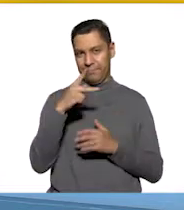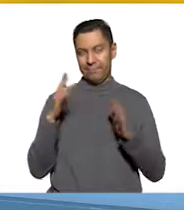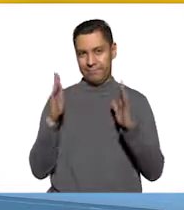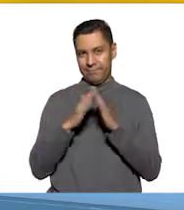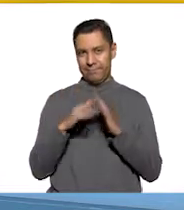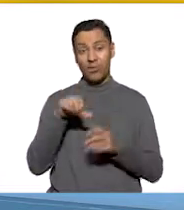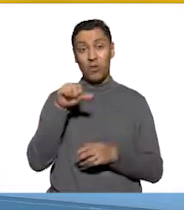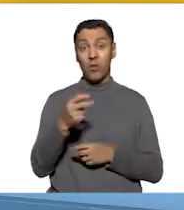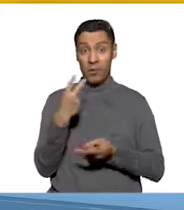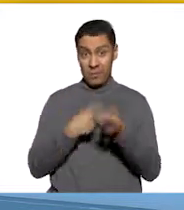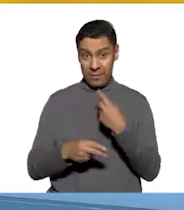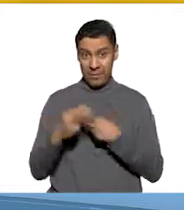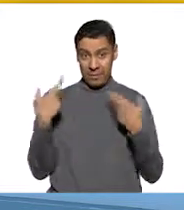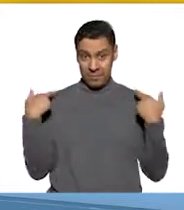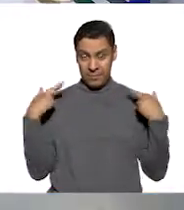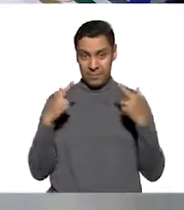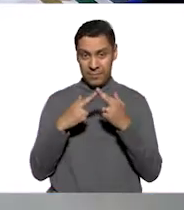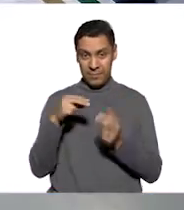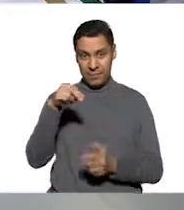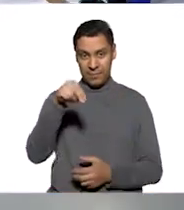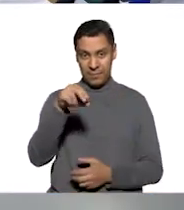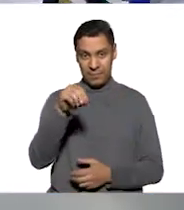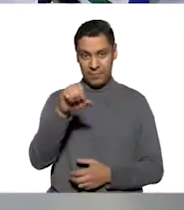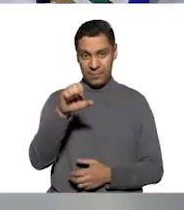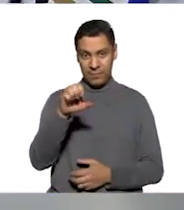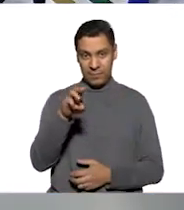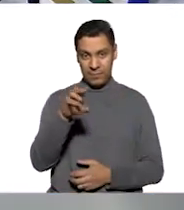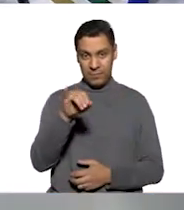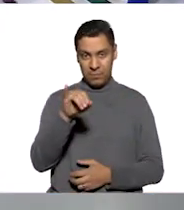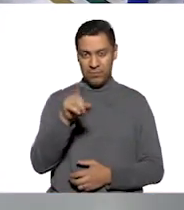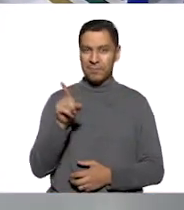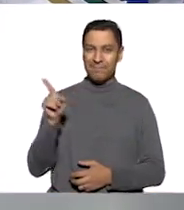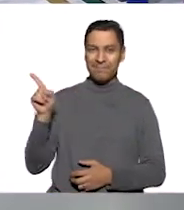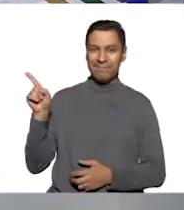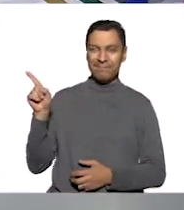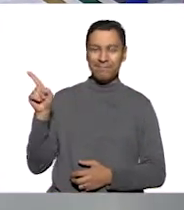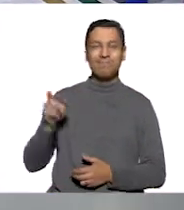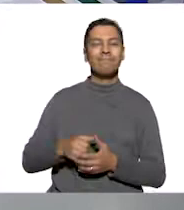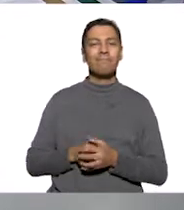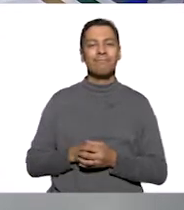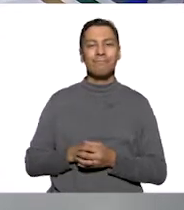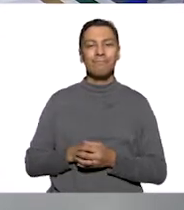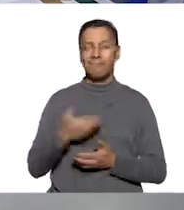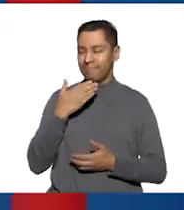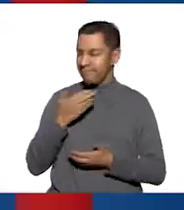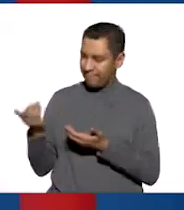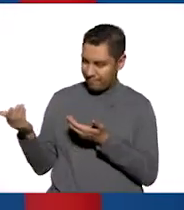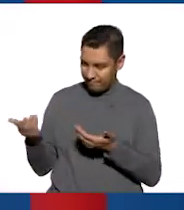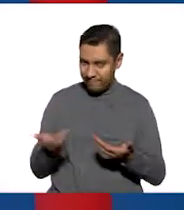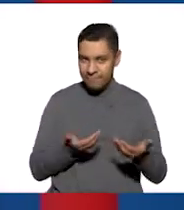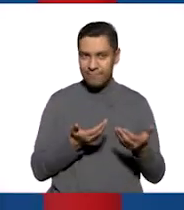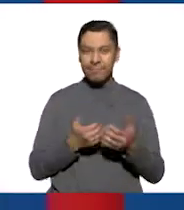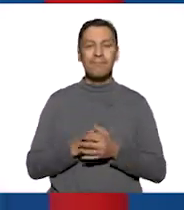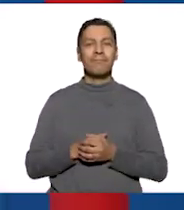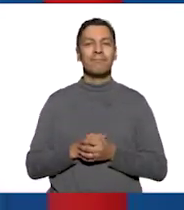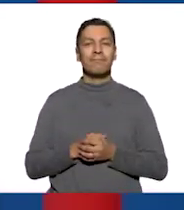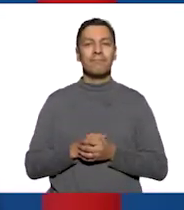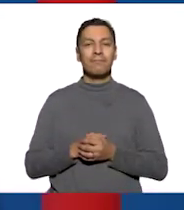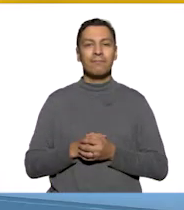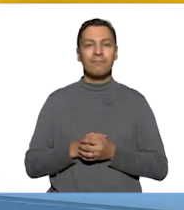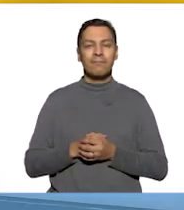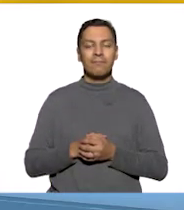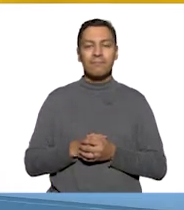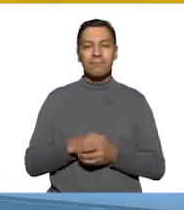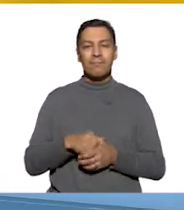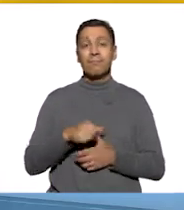el día de hoy nos acompaña la maestra Noemí Juárez, a quien saludo con muchísimo gusto. Maestra Noemí, bienvenida, ¿cómo estás? Muy bien, Jenny, muchas gracias. Y